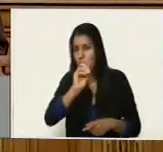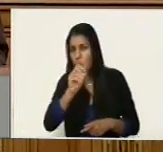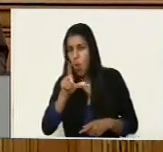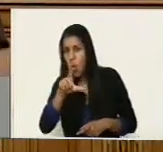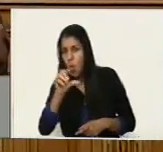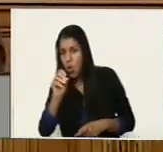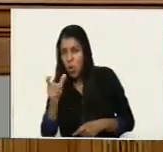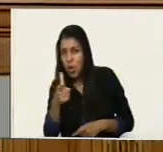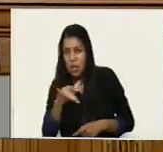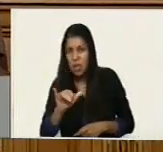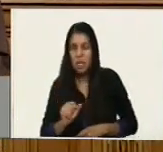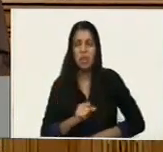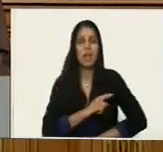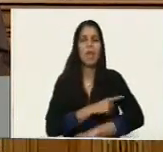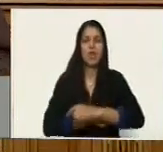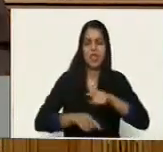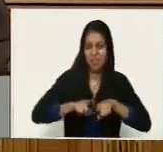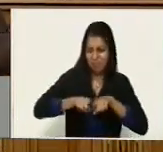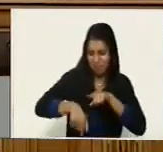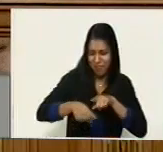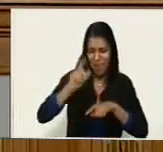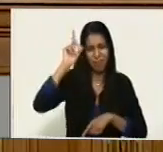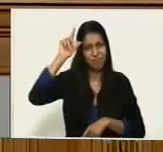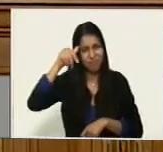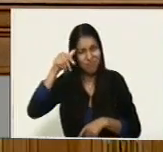gusta la potencia porque yo soy impotente.